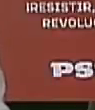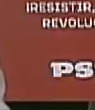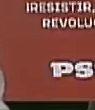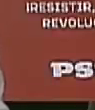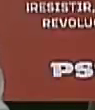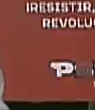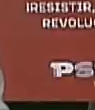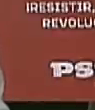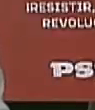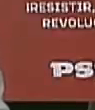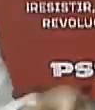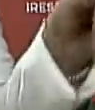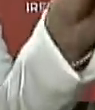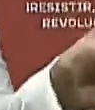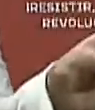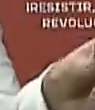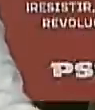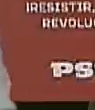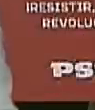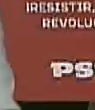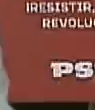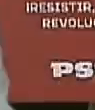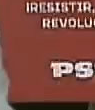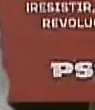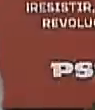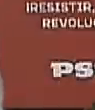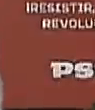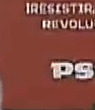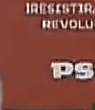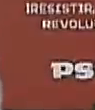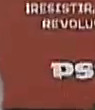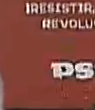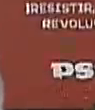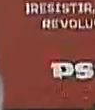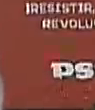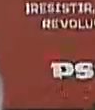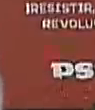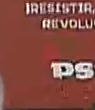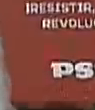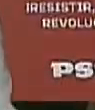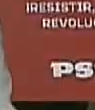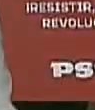eje principal de la instalación el día